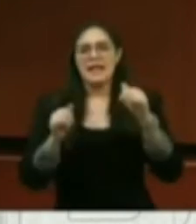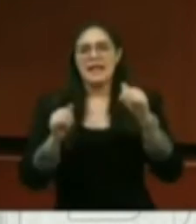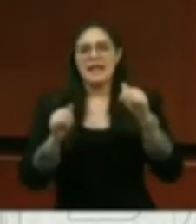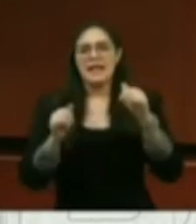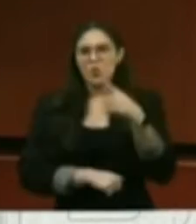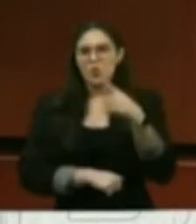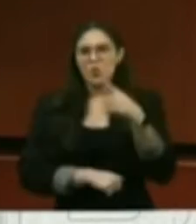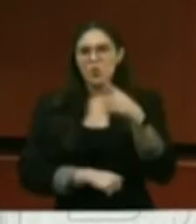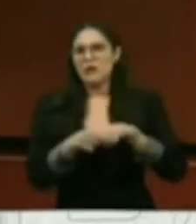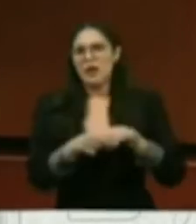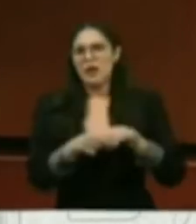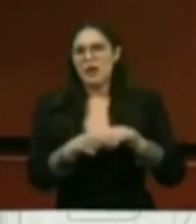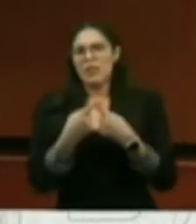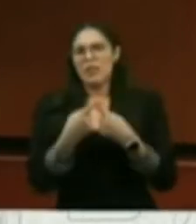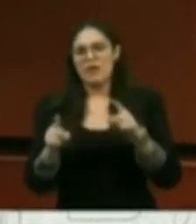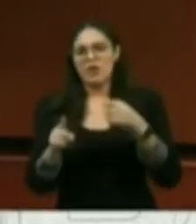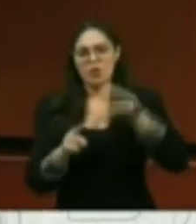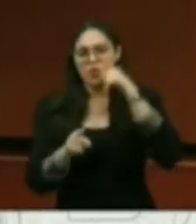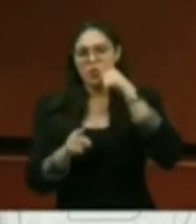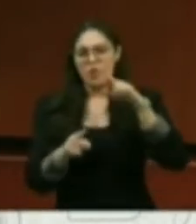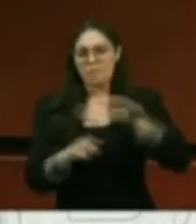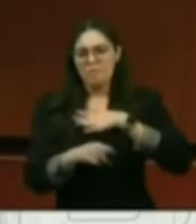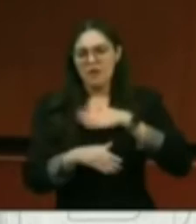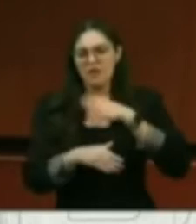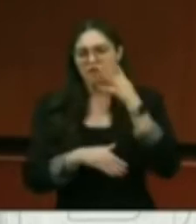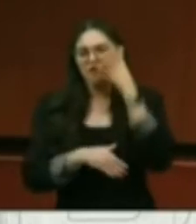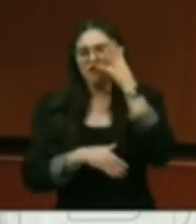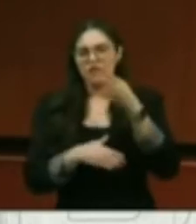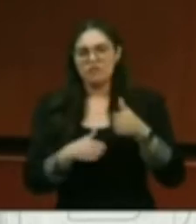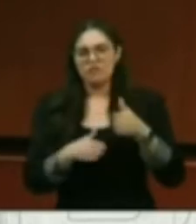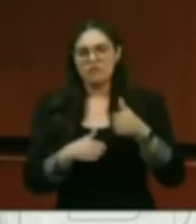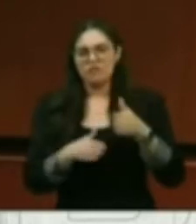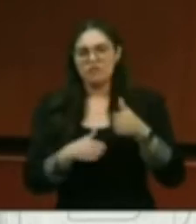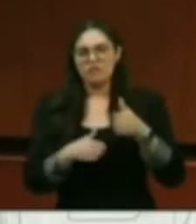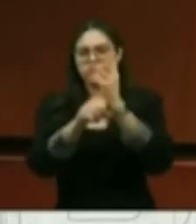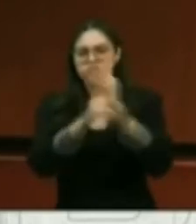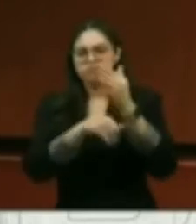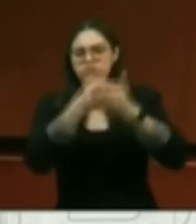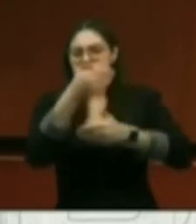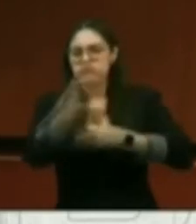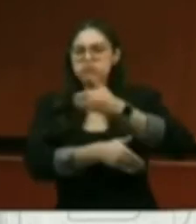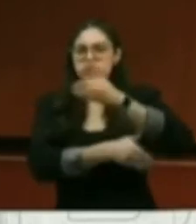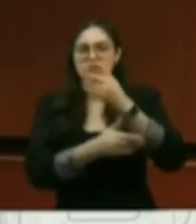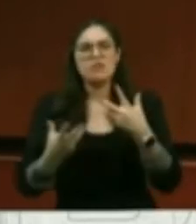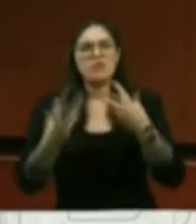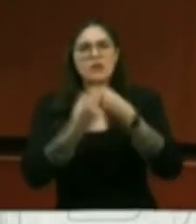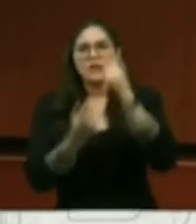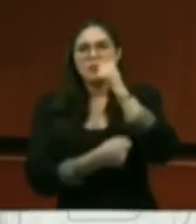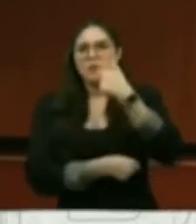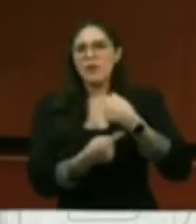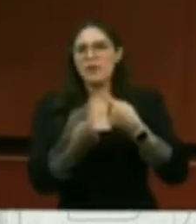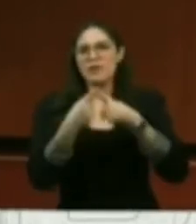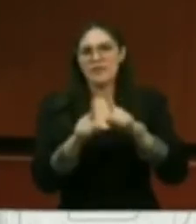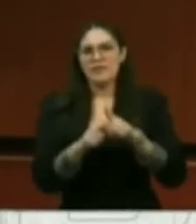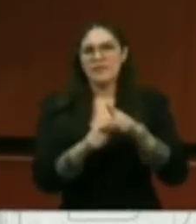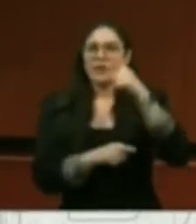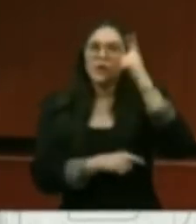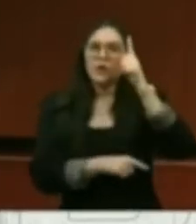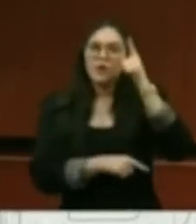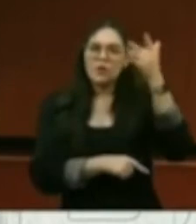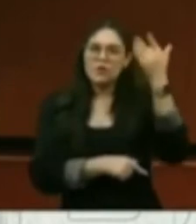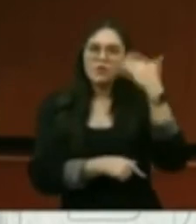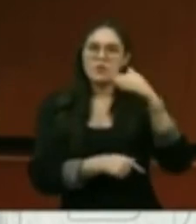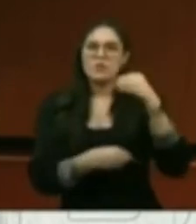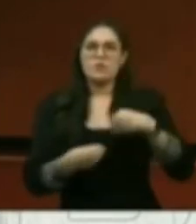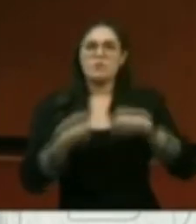nuestro propio camino y nuestro propio futuro muy dignamente con el compañero presidente López Obrador. Larga vida al compañero presidente